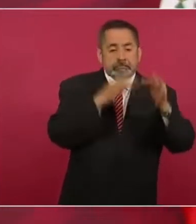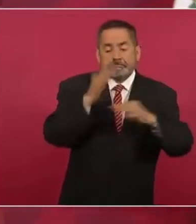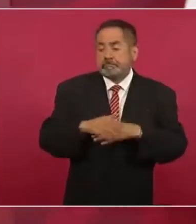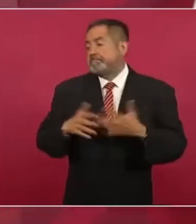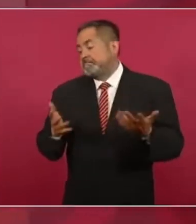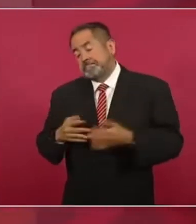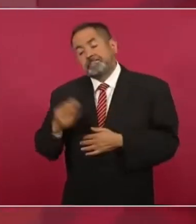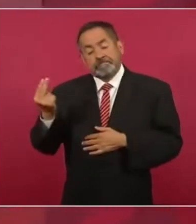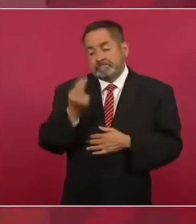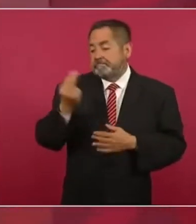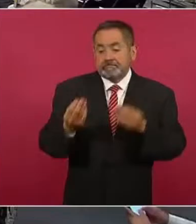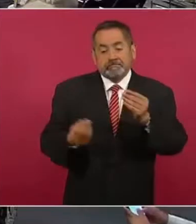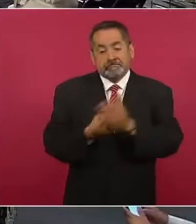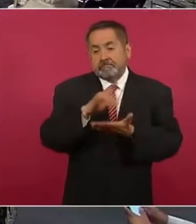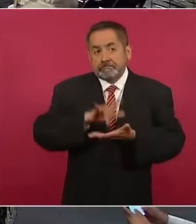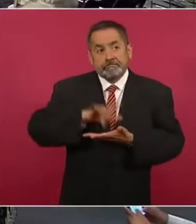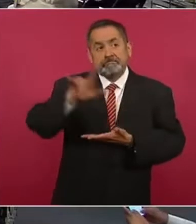hacer el nuevo aeropuerto.